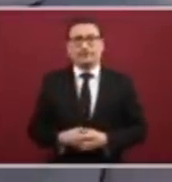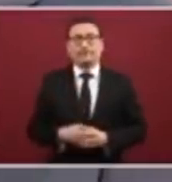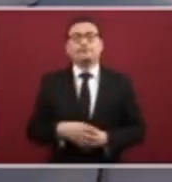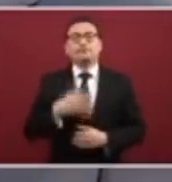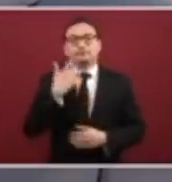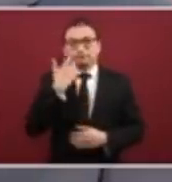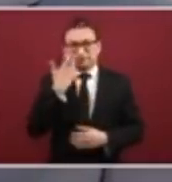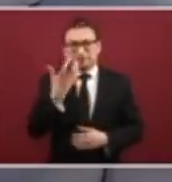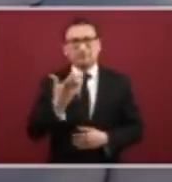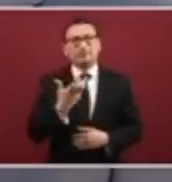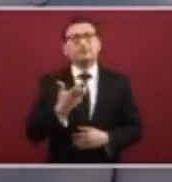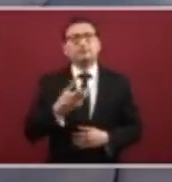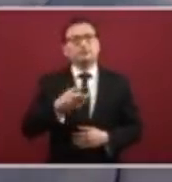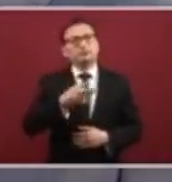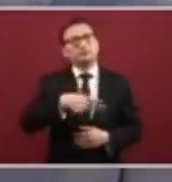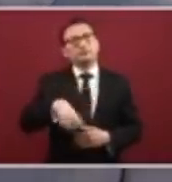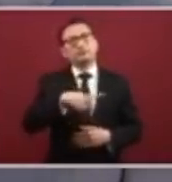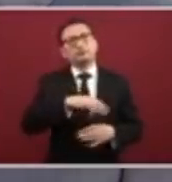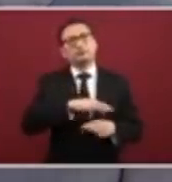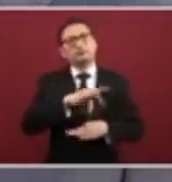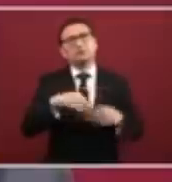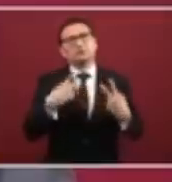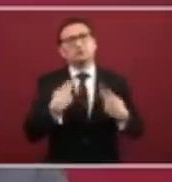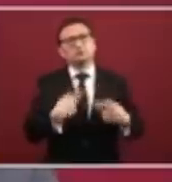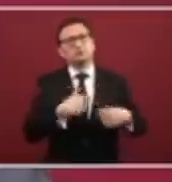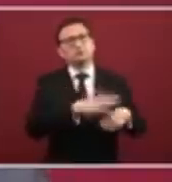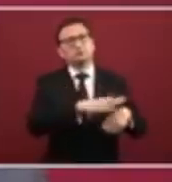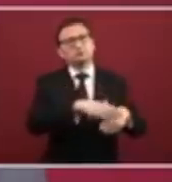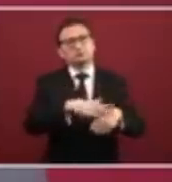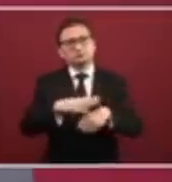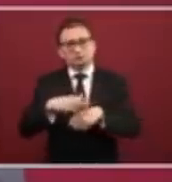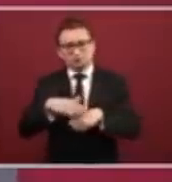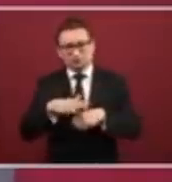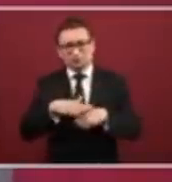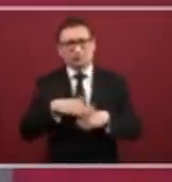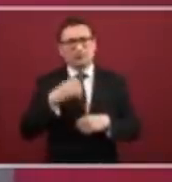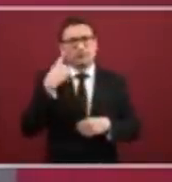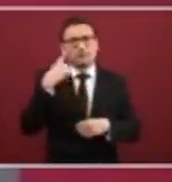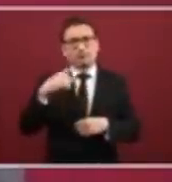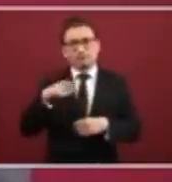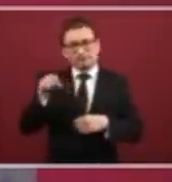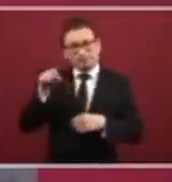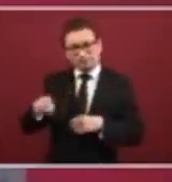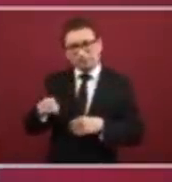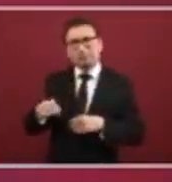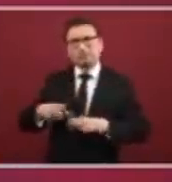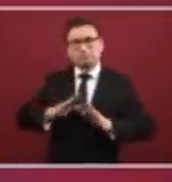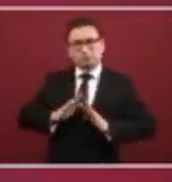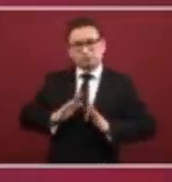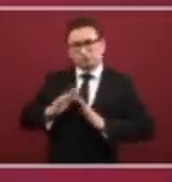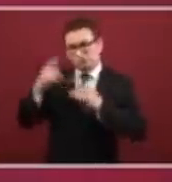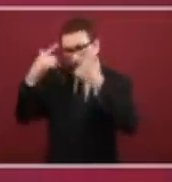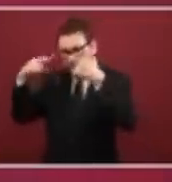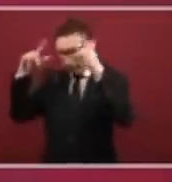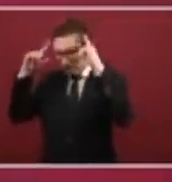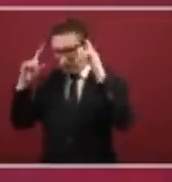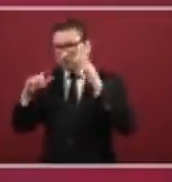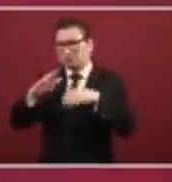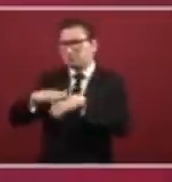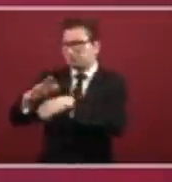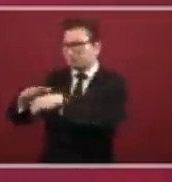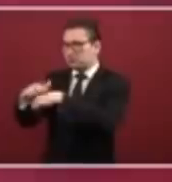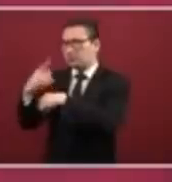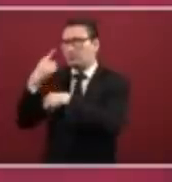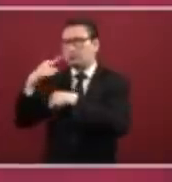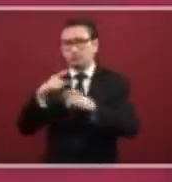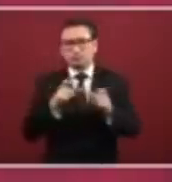convencer a elementos de las dos instituciones a que formen parte